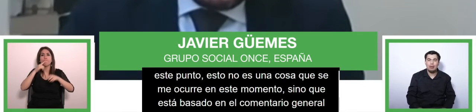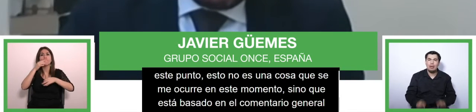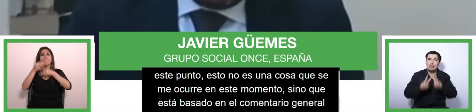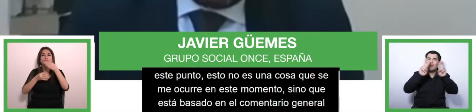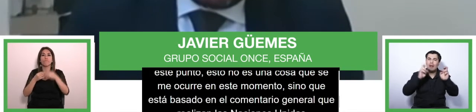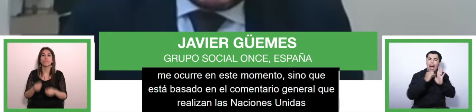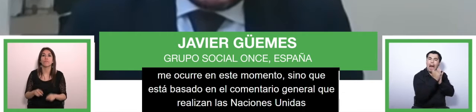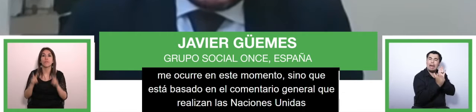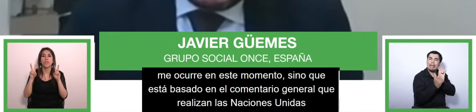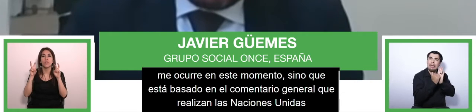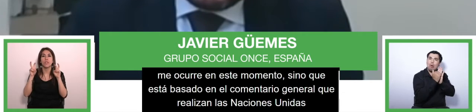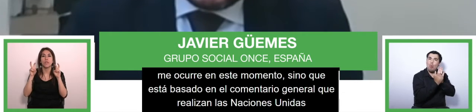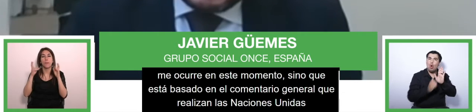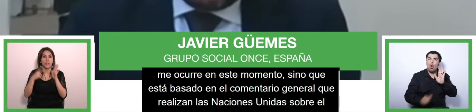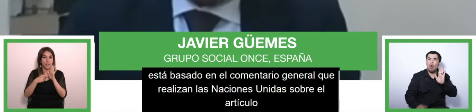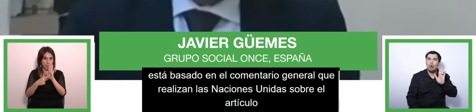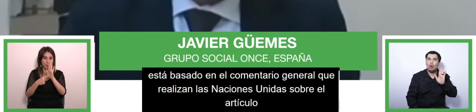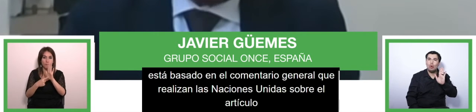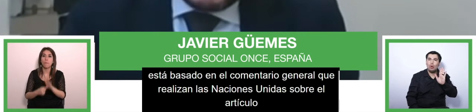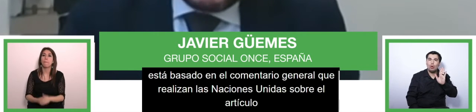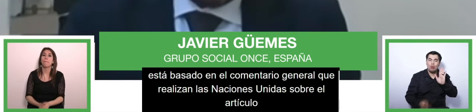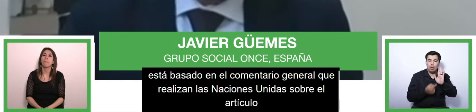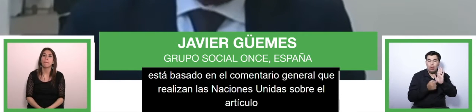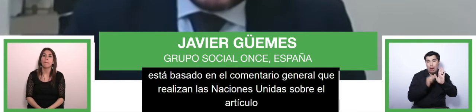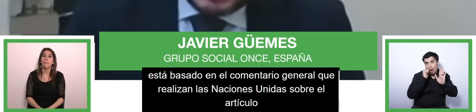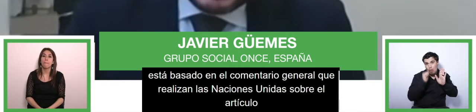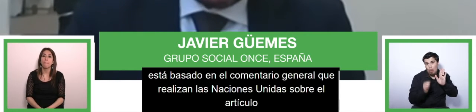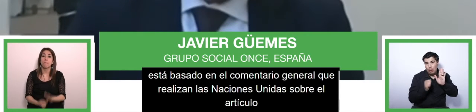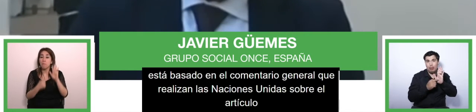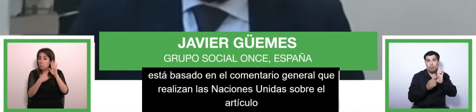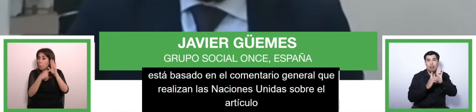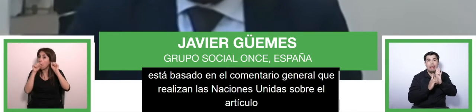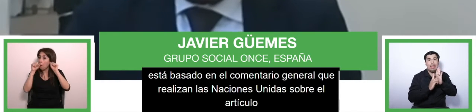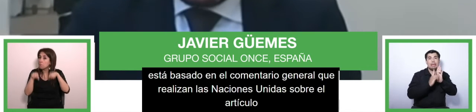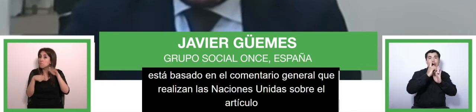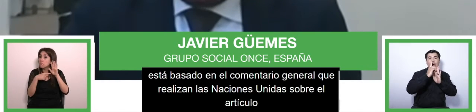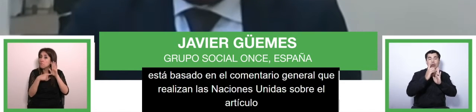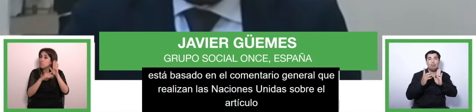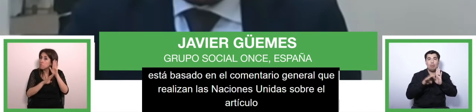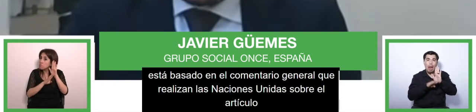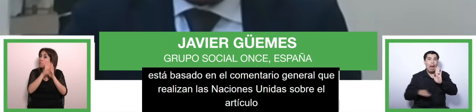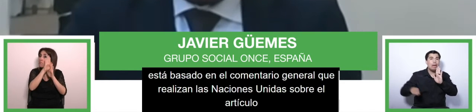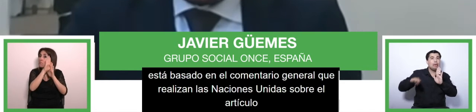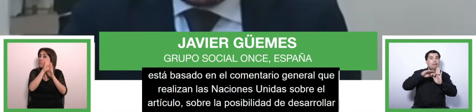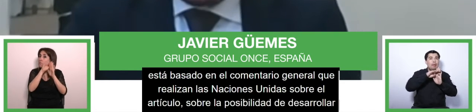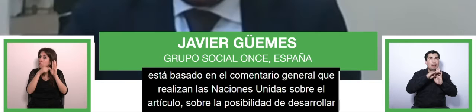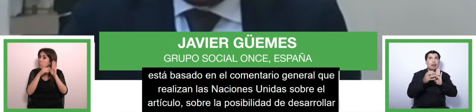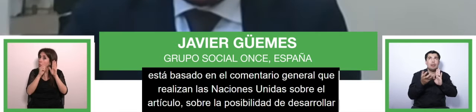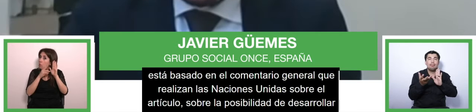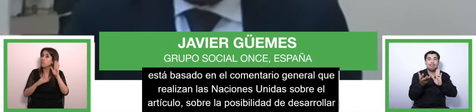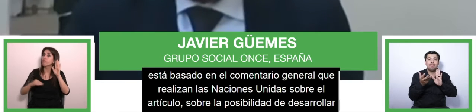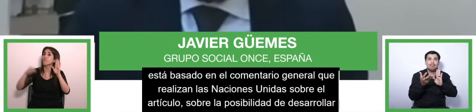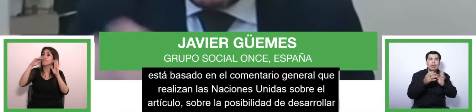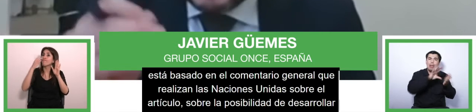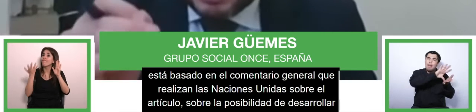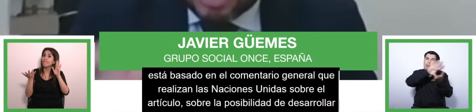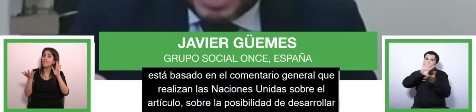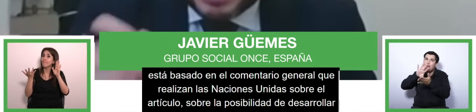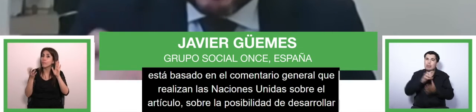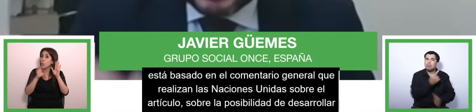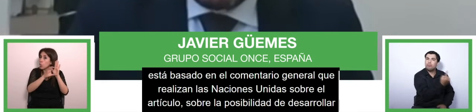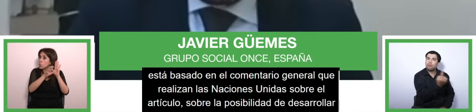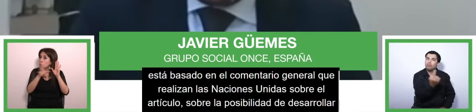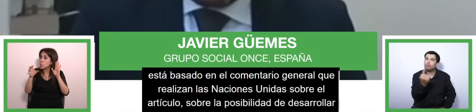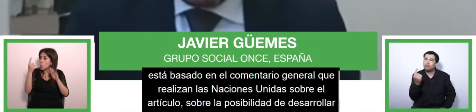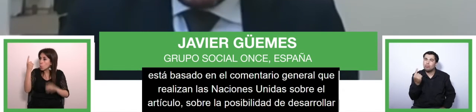artículo, sobre la posibilidad de desarrollar a nivel de cada país